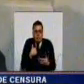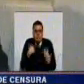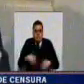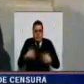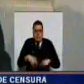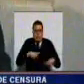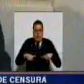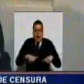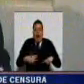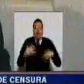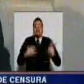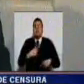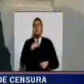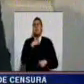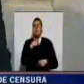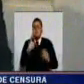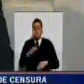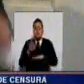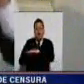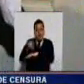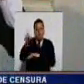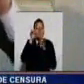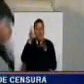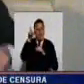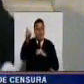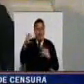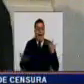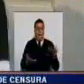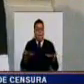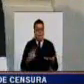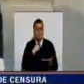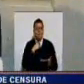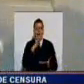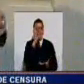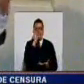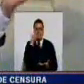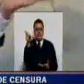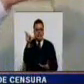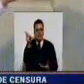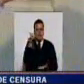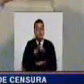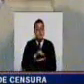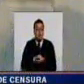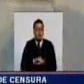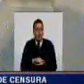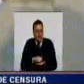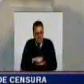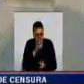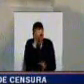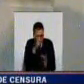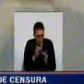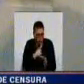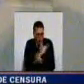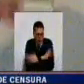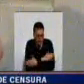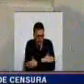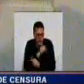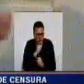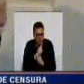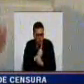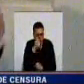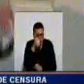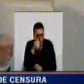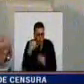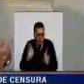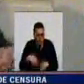encartado, gravemente encartado en este caso, sobre la moralidad administrativa, que es el tema de la buena fe con la que se actúa. Es el problema de